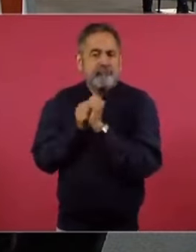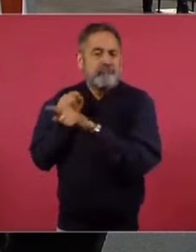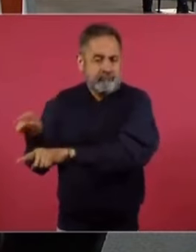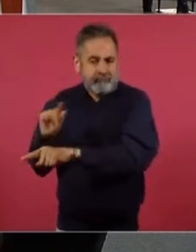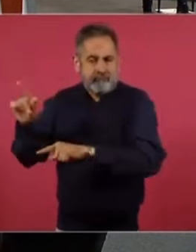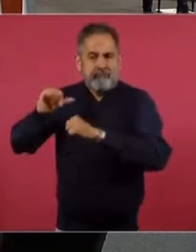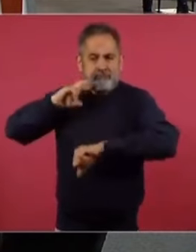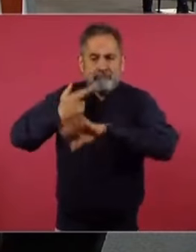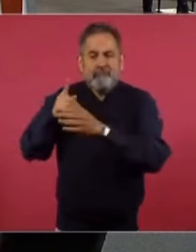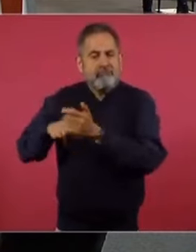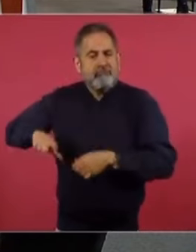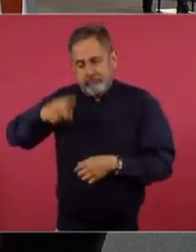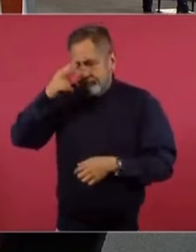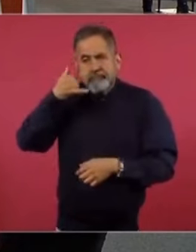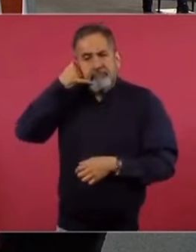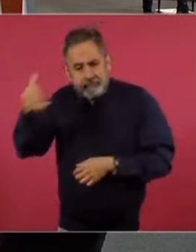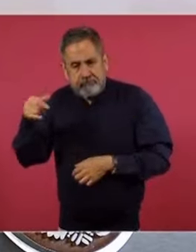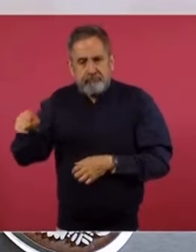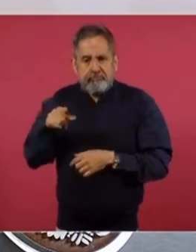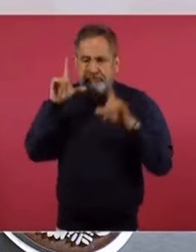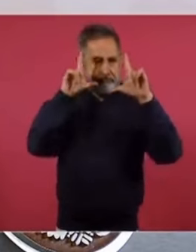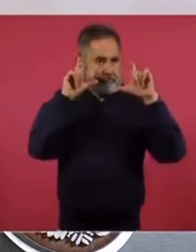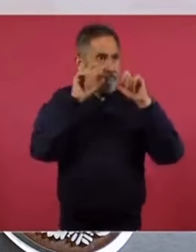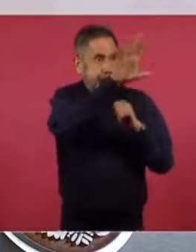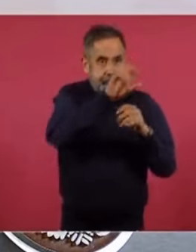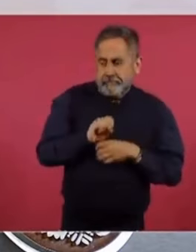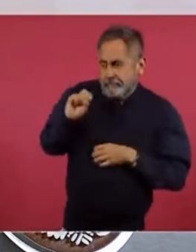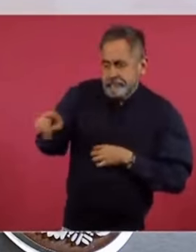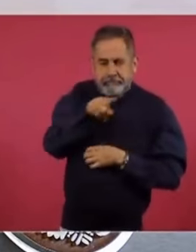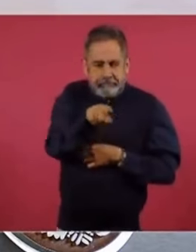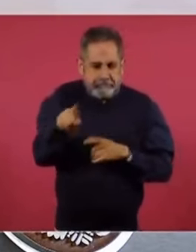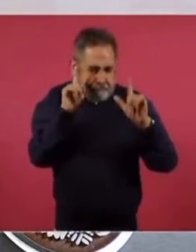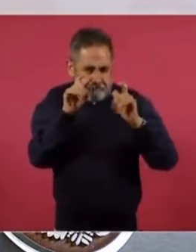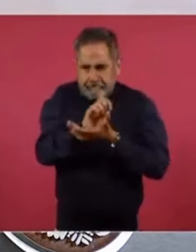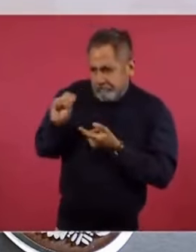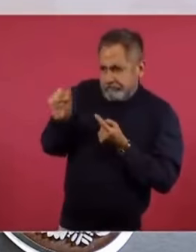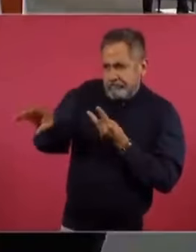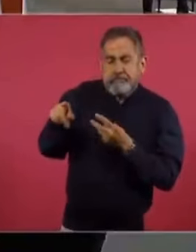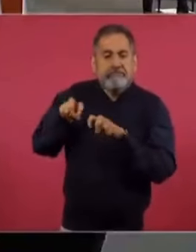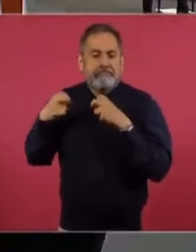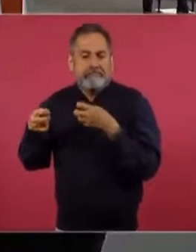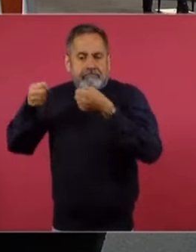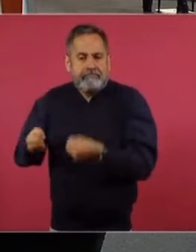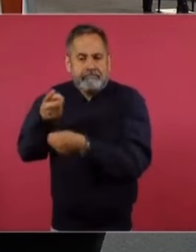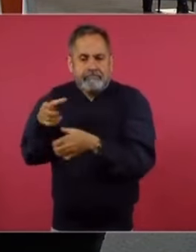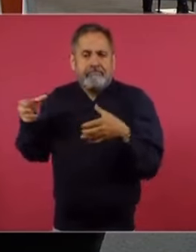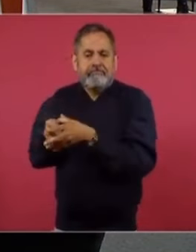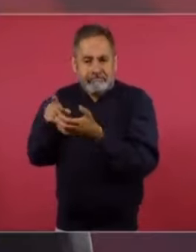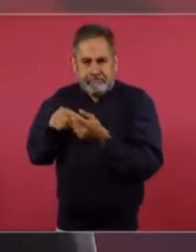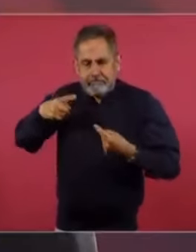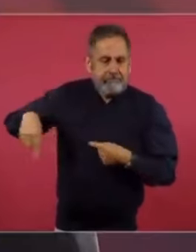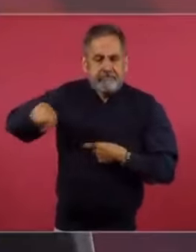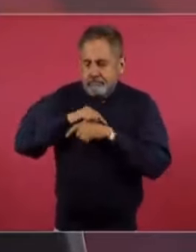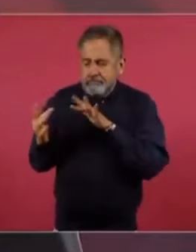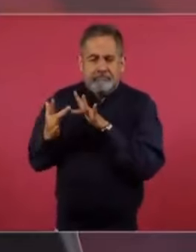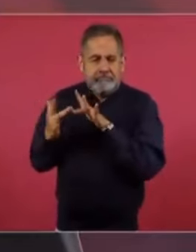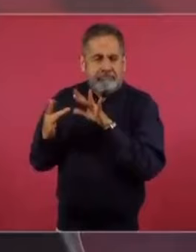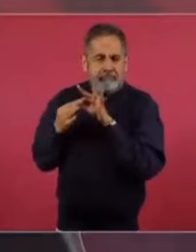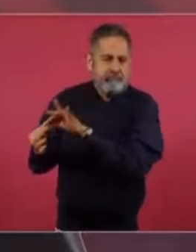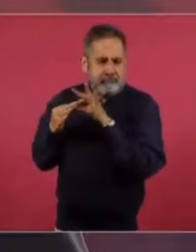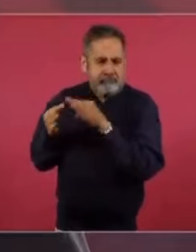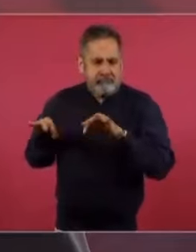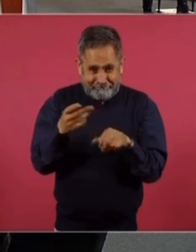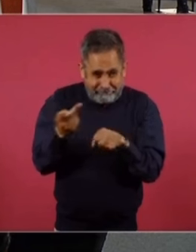con autoridades del gobierno de México y se enviaron fotografías de los sospechosos a los integrantes del Gabinete de Seguridad con quien se tiene una